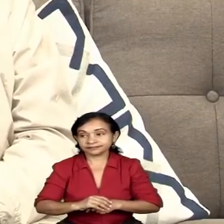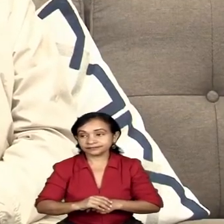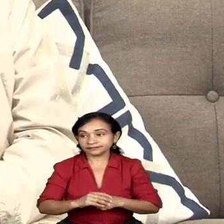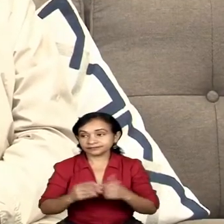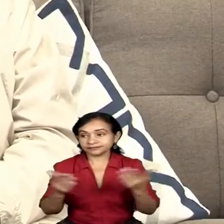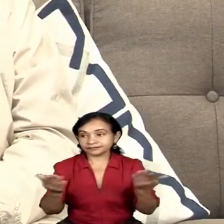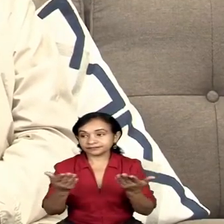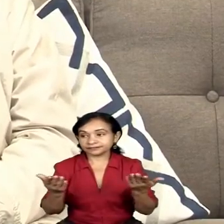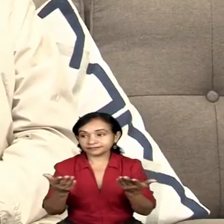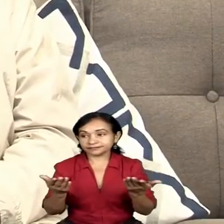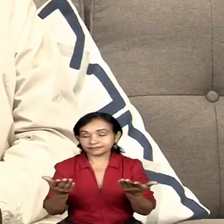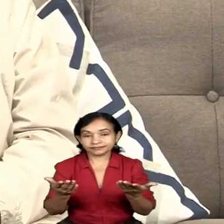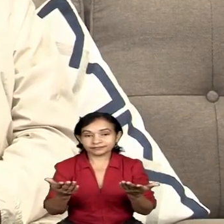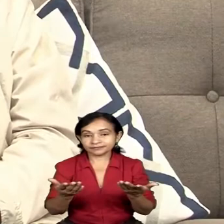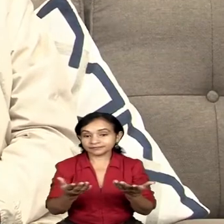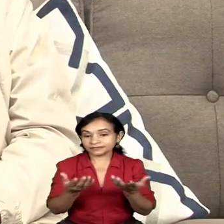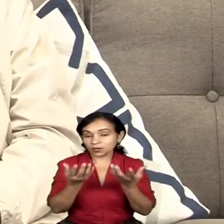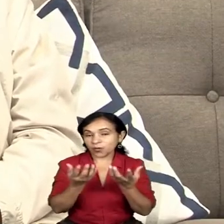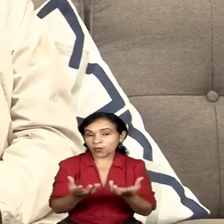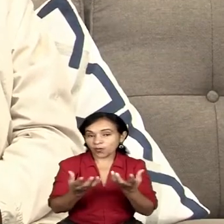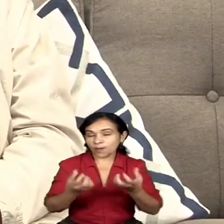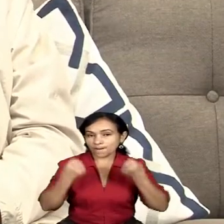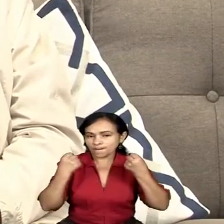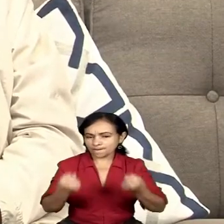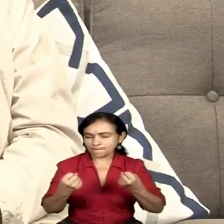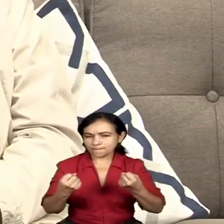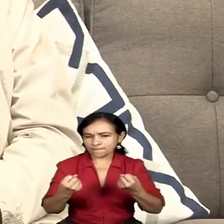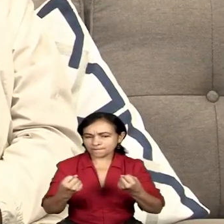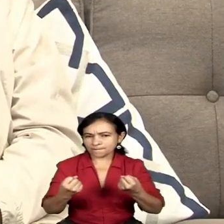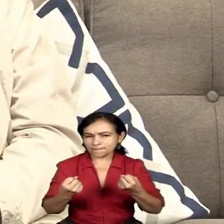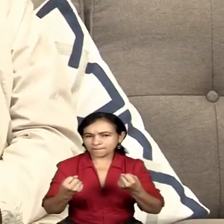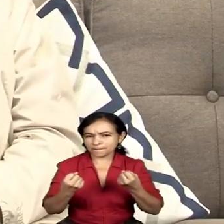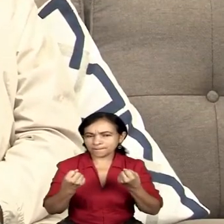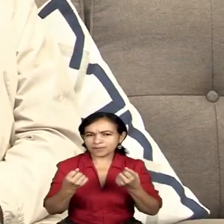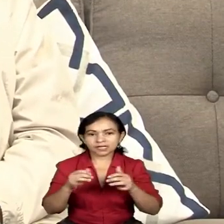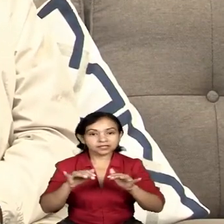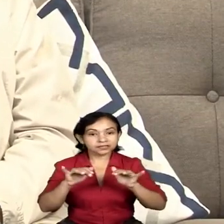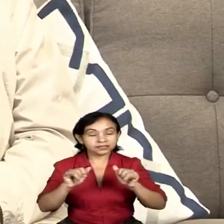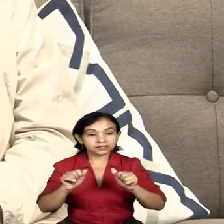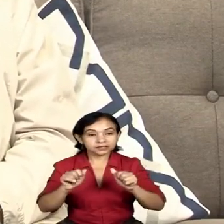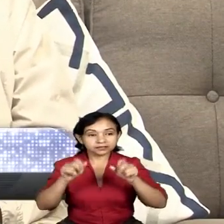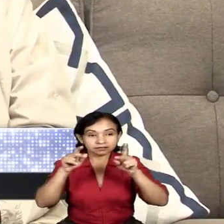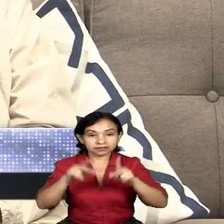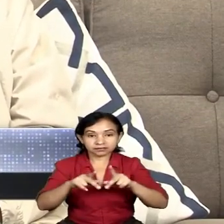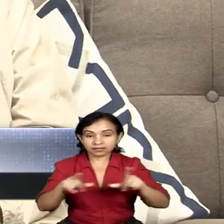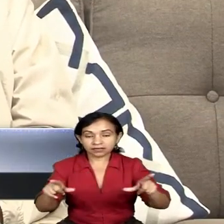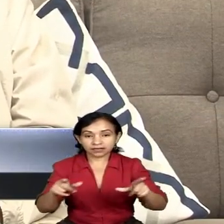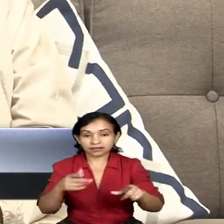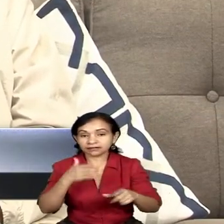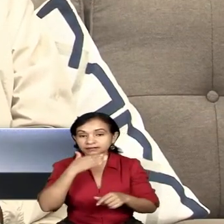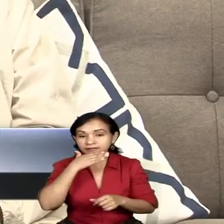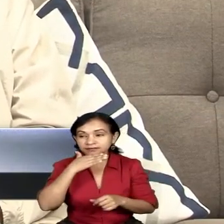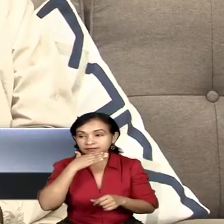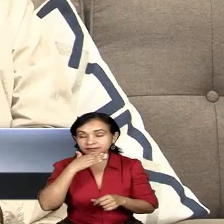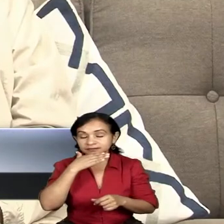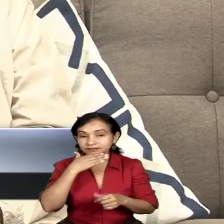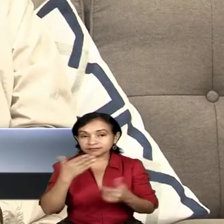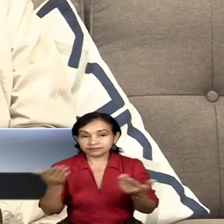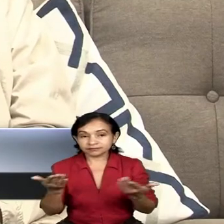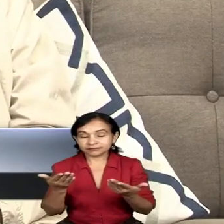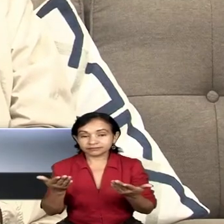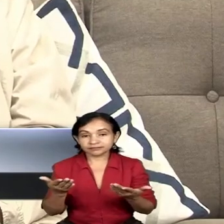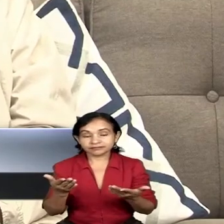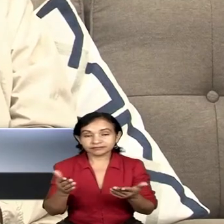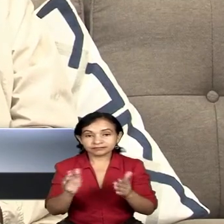perdónenme los que me oyen, los huevos de Rigoberto, de que si ya el plan era complicado, si